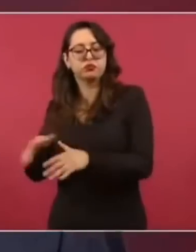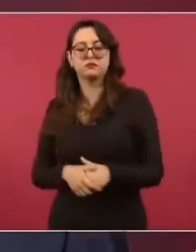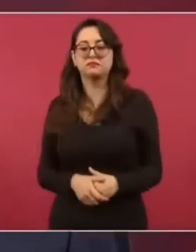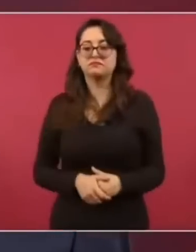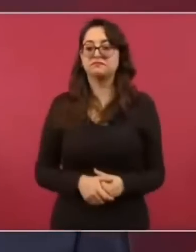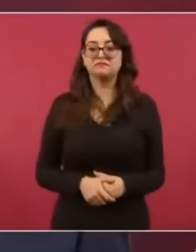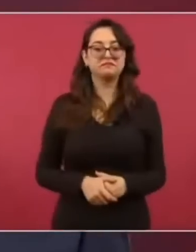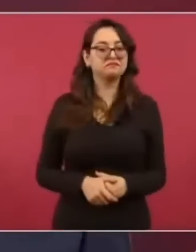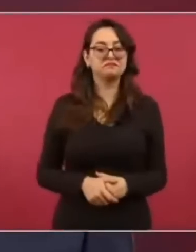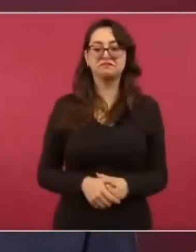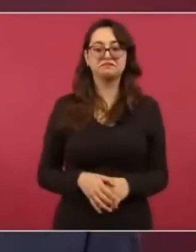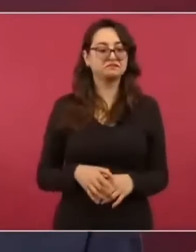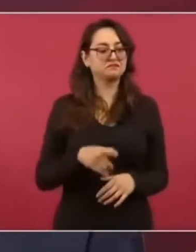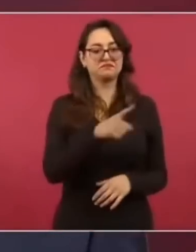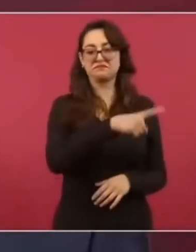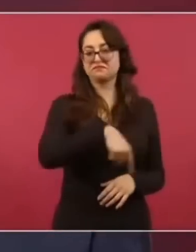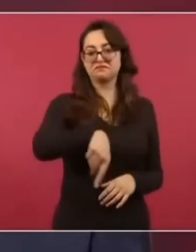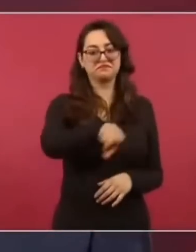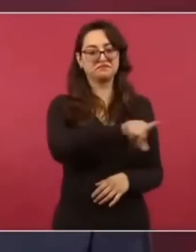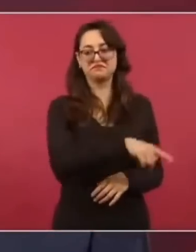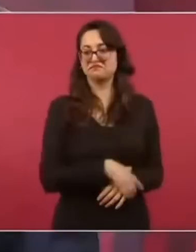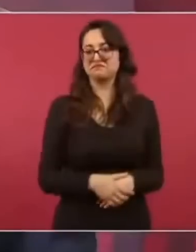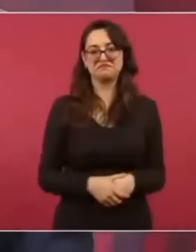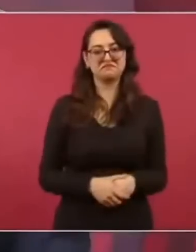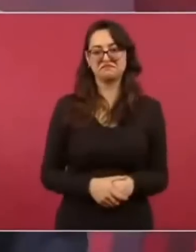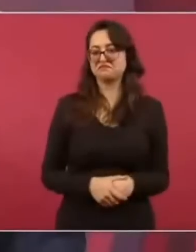hubo una campaña